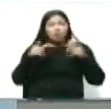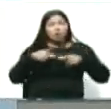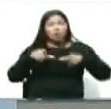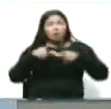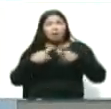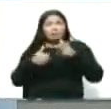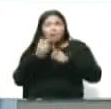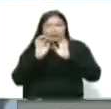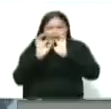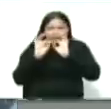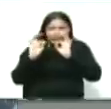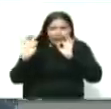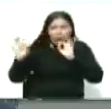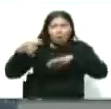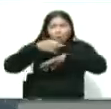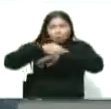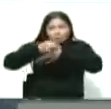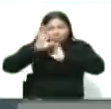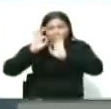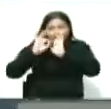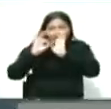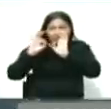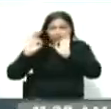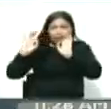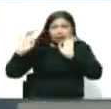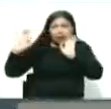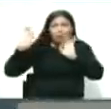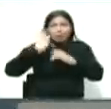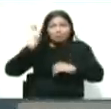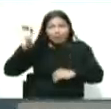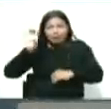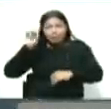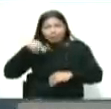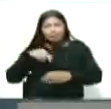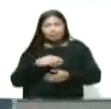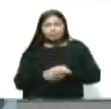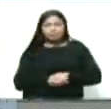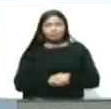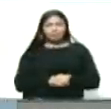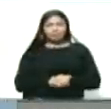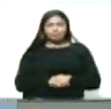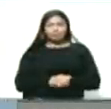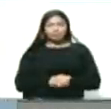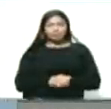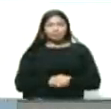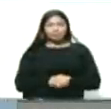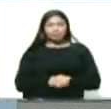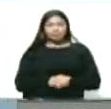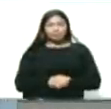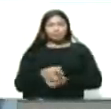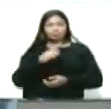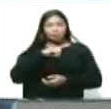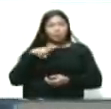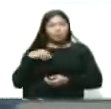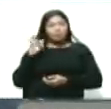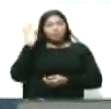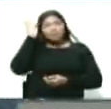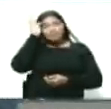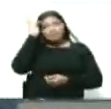más apartados, en los municipios más apartados del país, nuestros fiscales